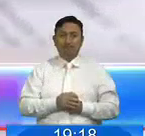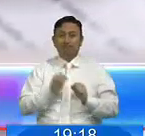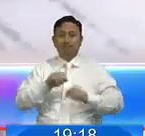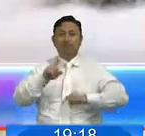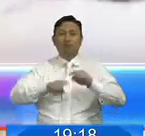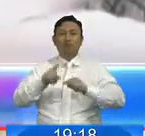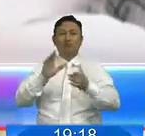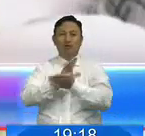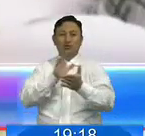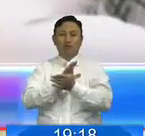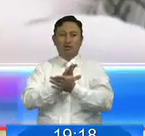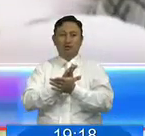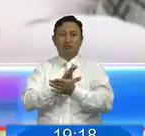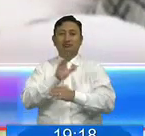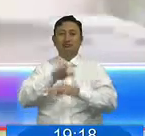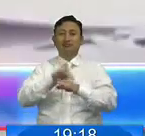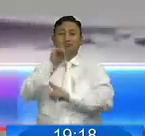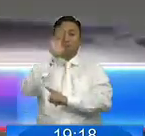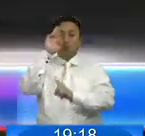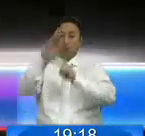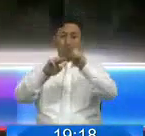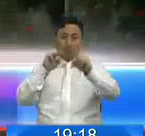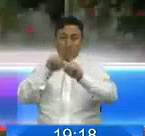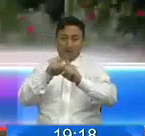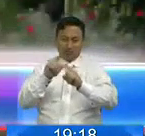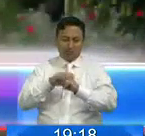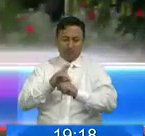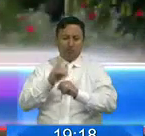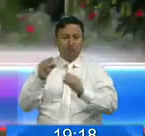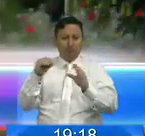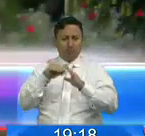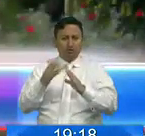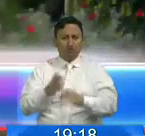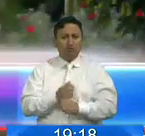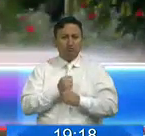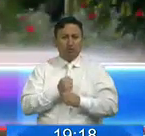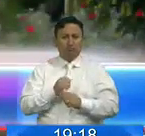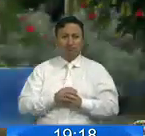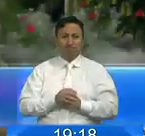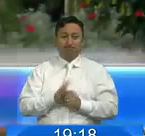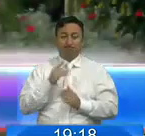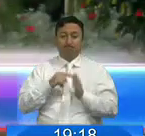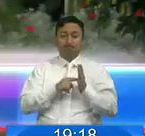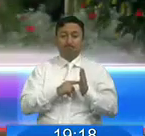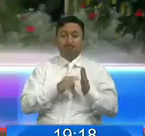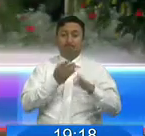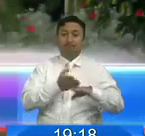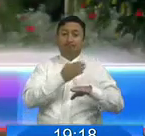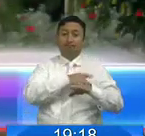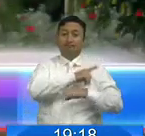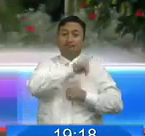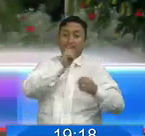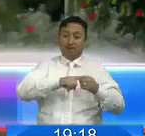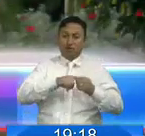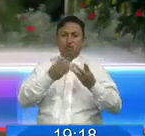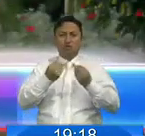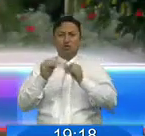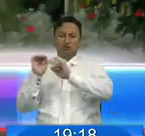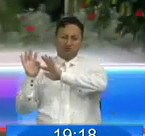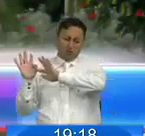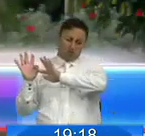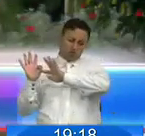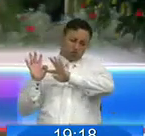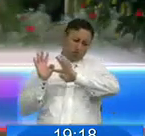fueron desplazadas por las famosas del milenio. Se produjo inclusive mucha movilización a Quito,